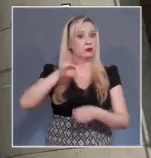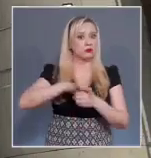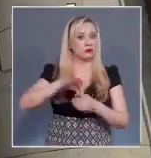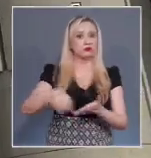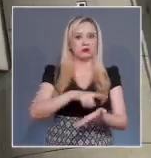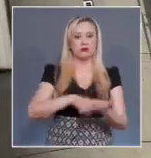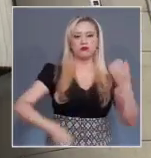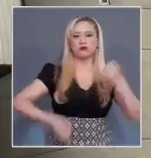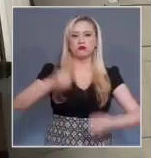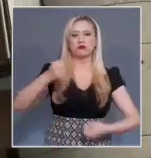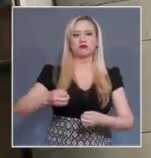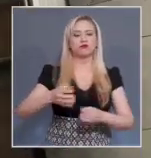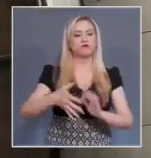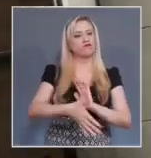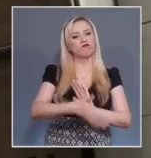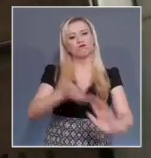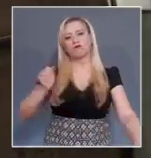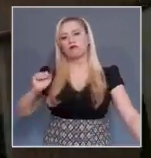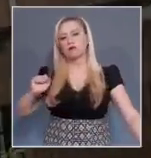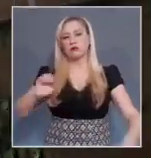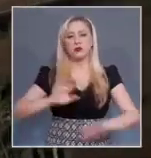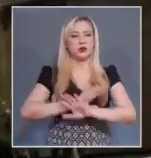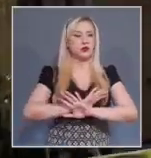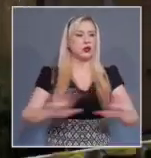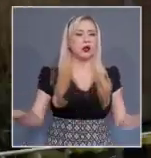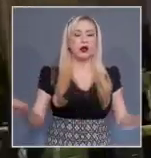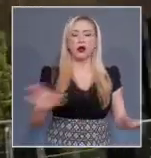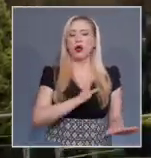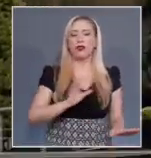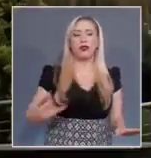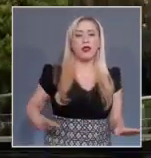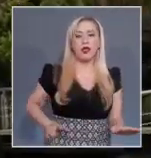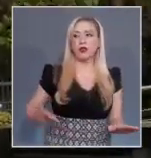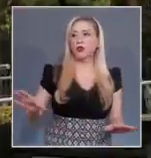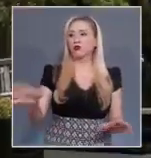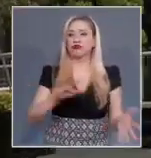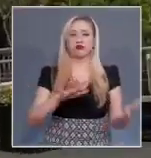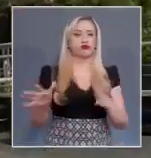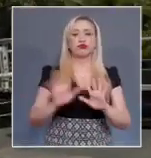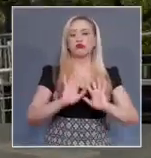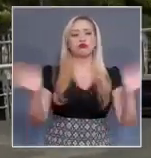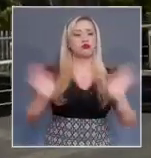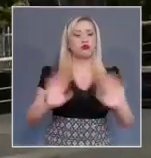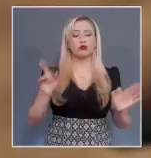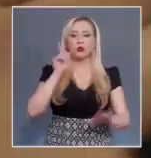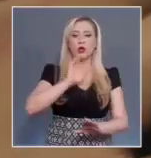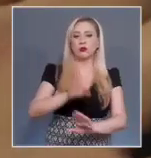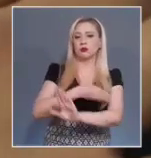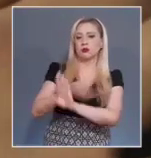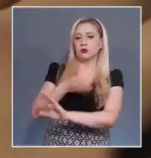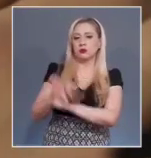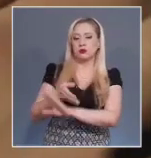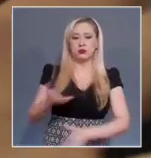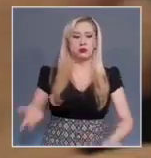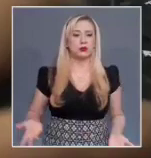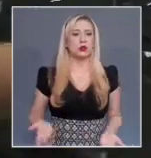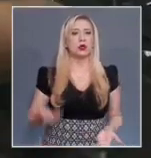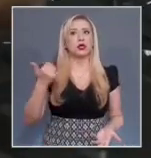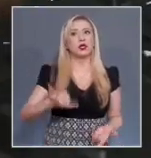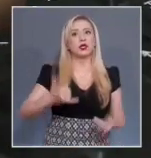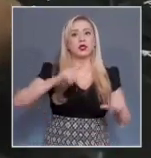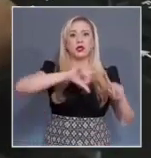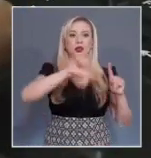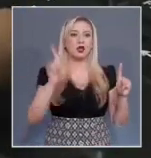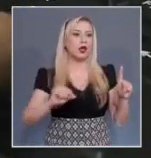candidaturas basadas en violencia política en razón de género contra las oponentes, o legislaciones nacionales como la llamada 3 de 3,